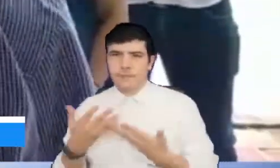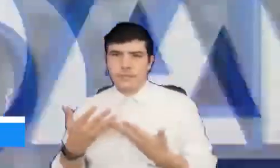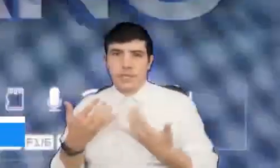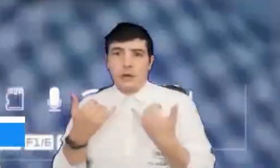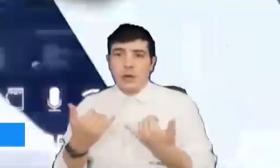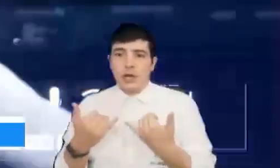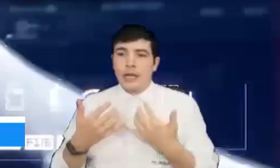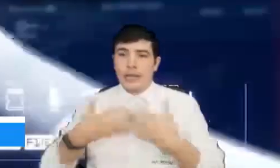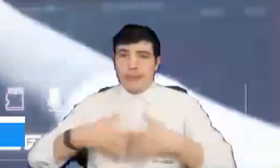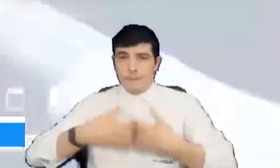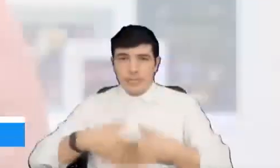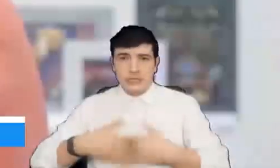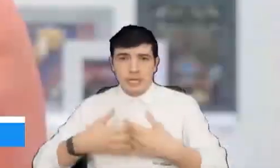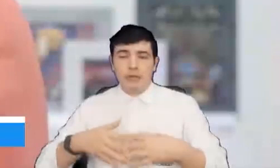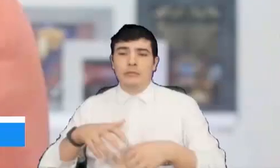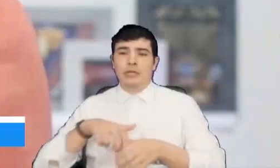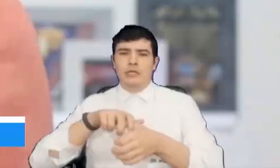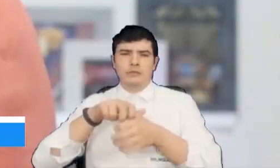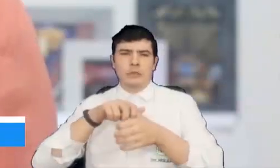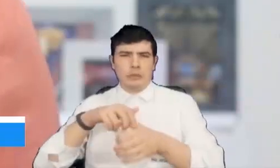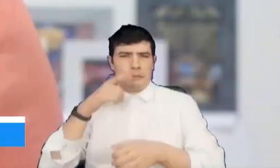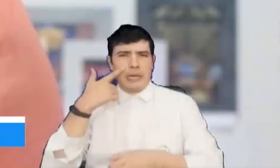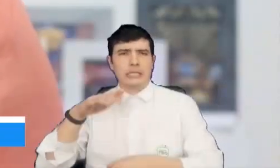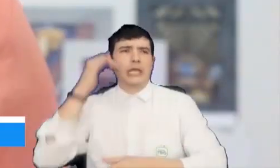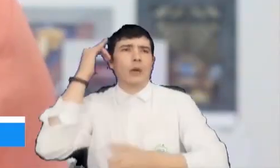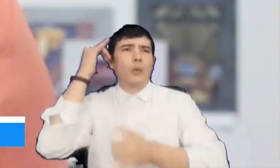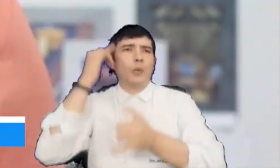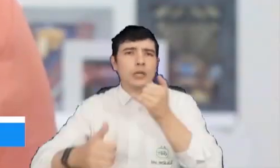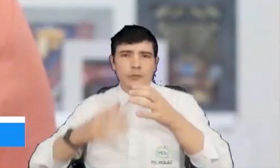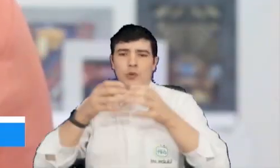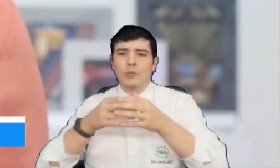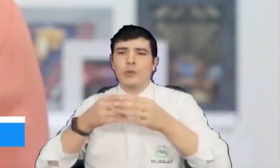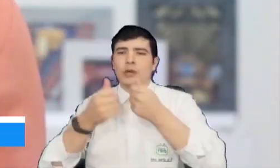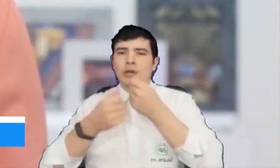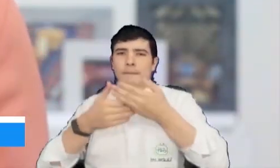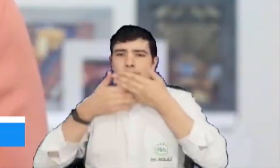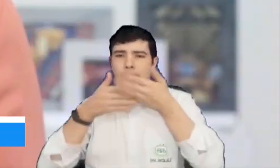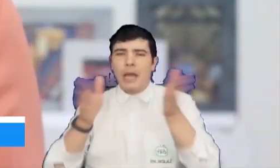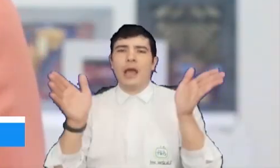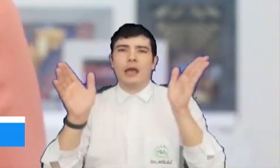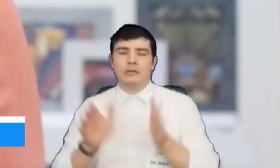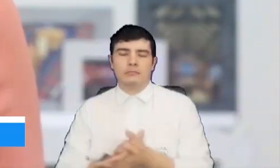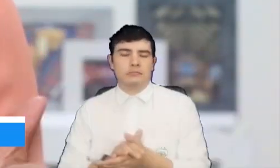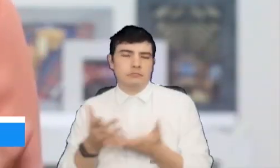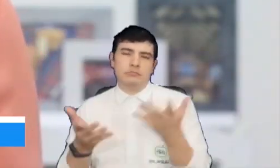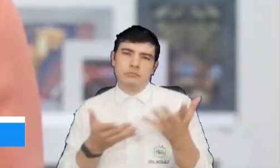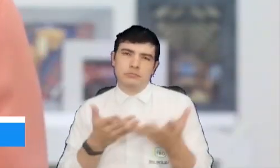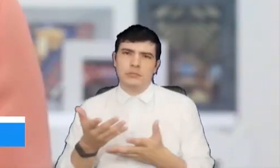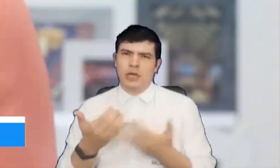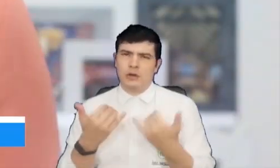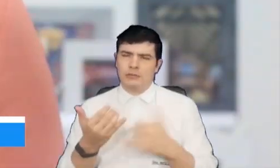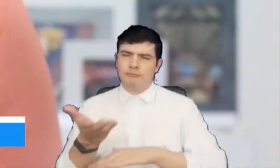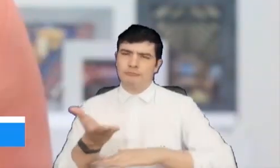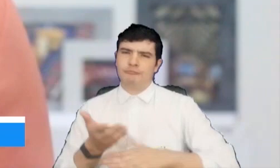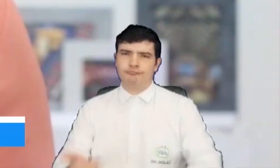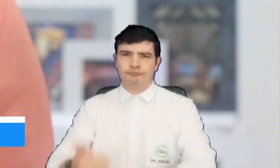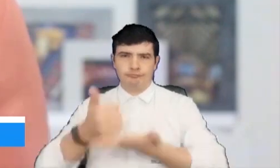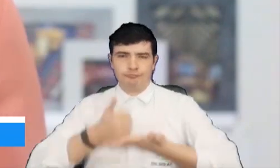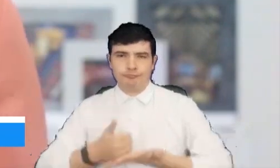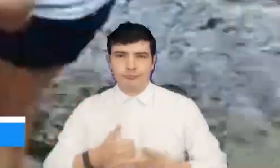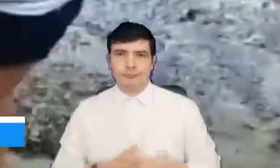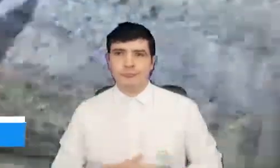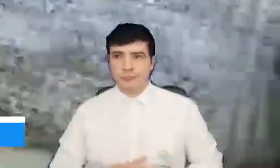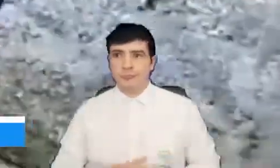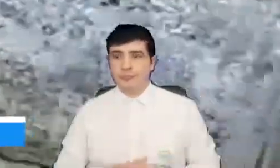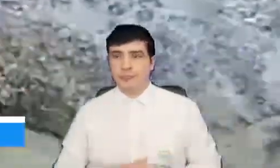reactivar. Y la buena acción es para los habitantes del barrio Hoyo 1 en Girón, quienes decidieron salir a hacer jornadas de limpieza